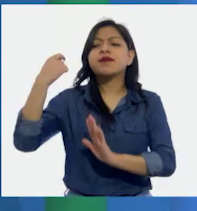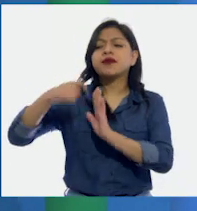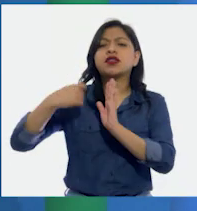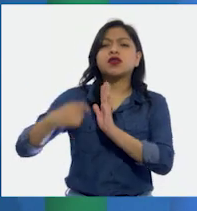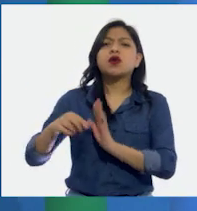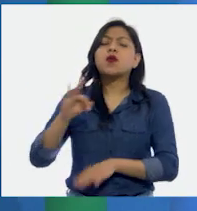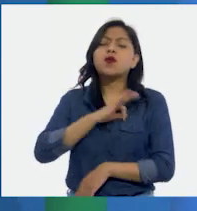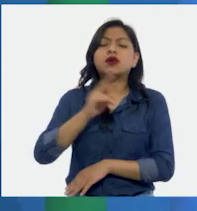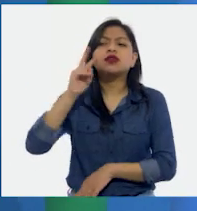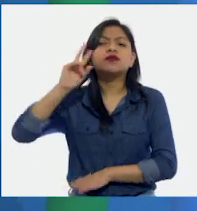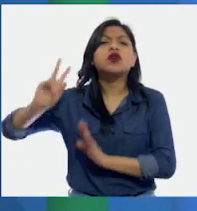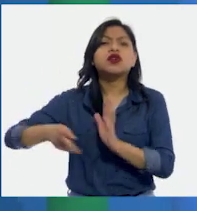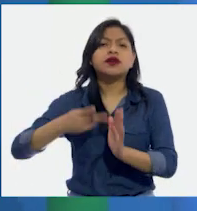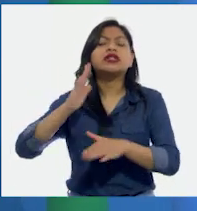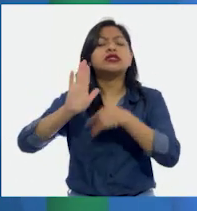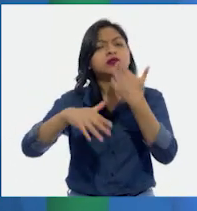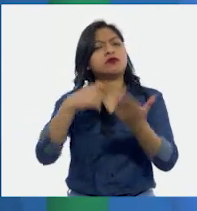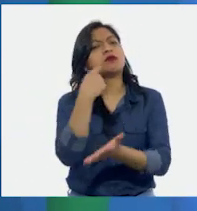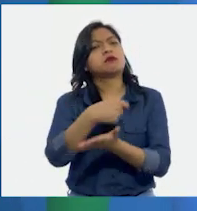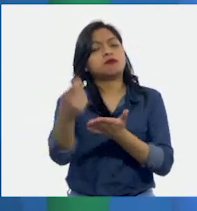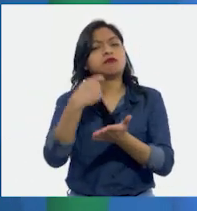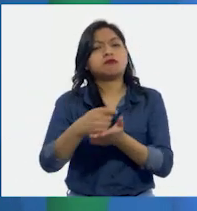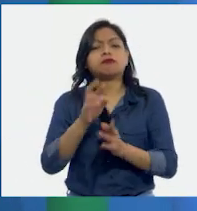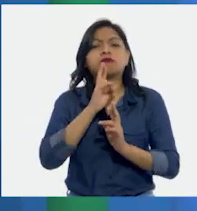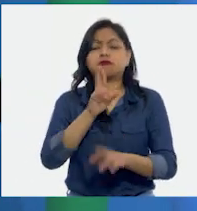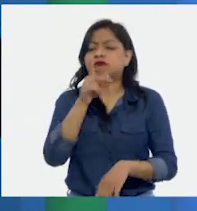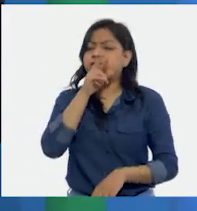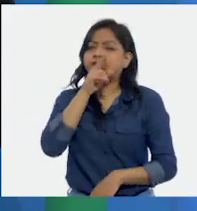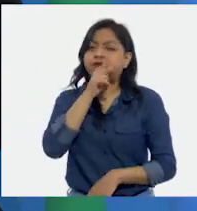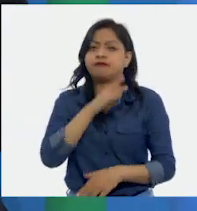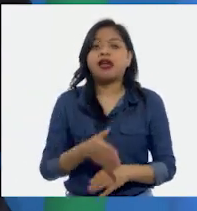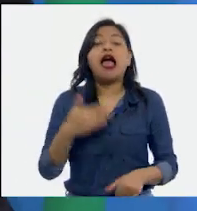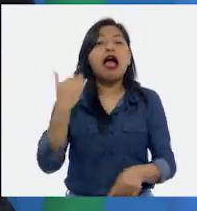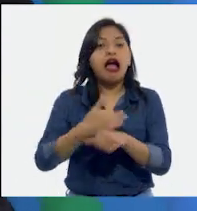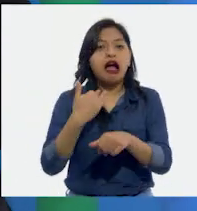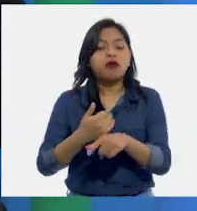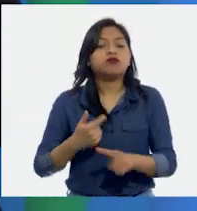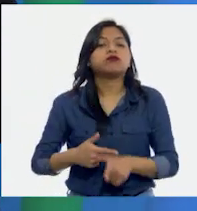y terminarlas más tarde. Ahora vamos a continuar.